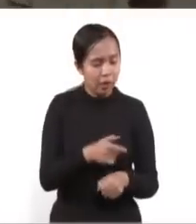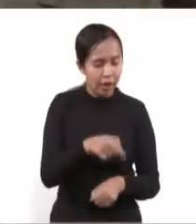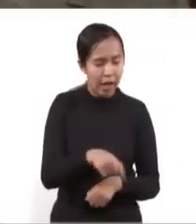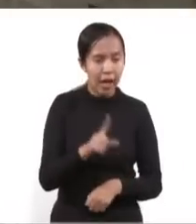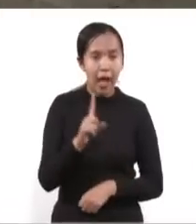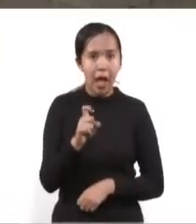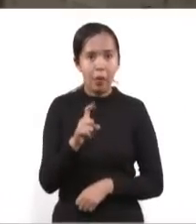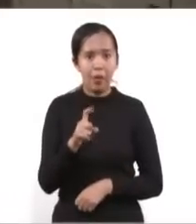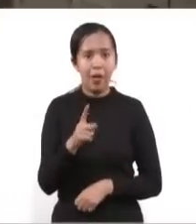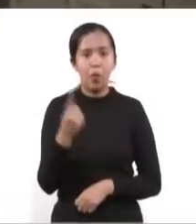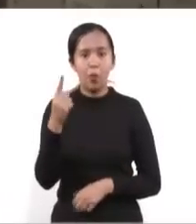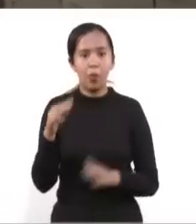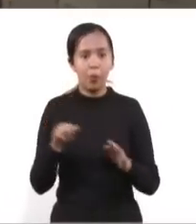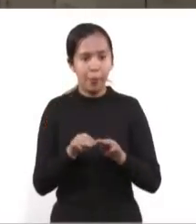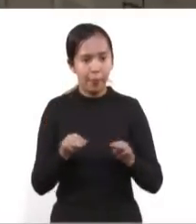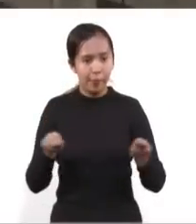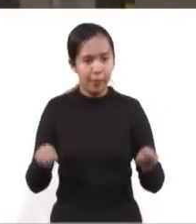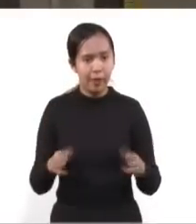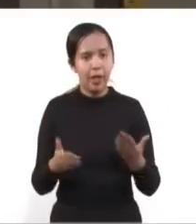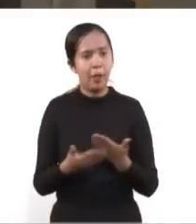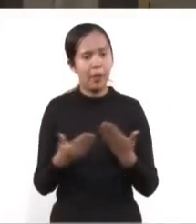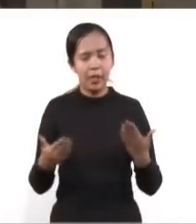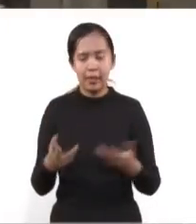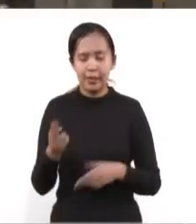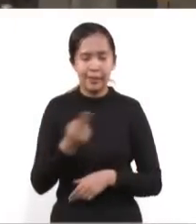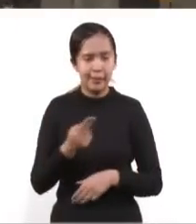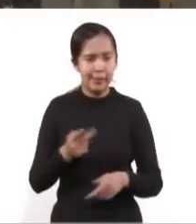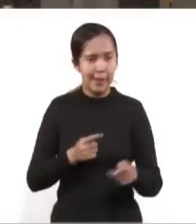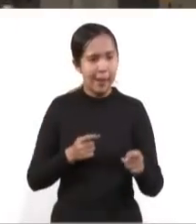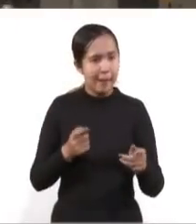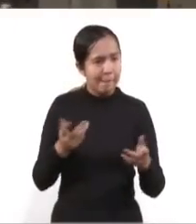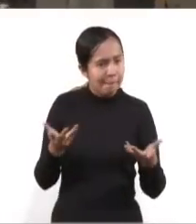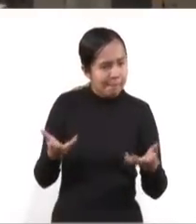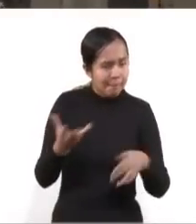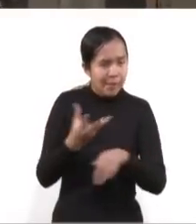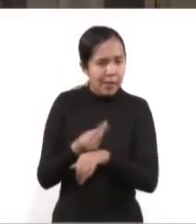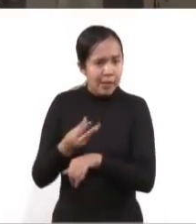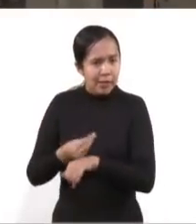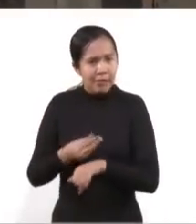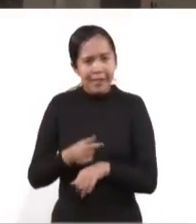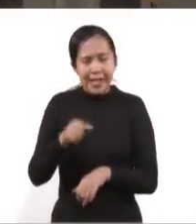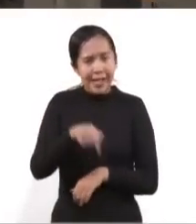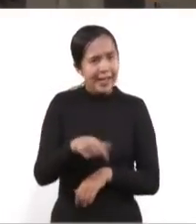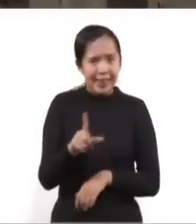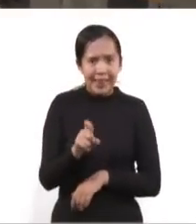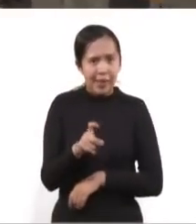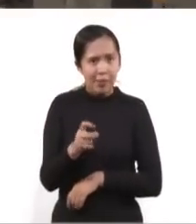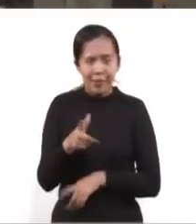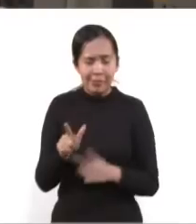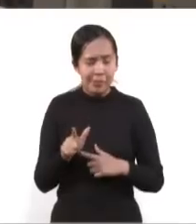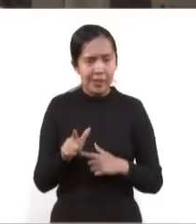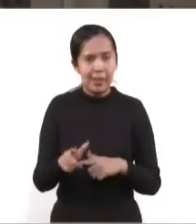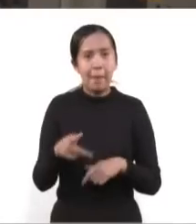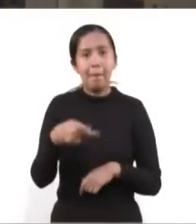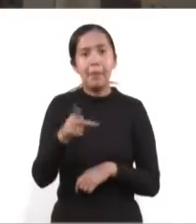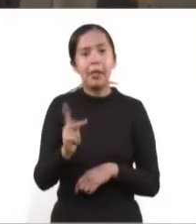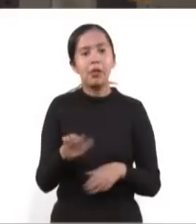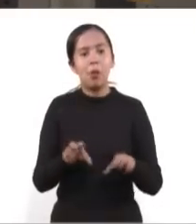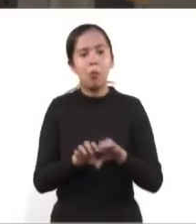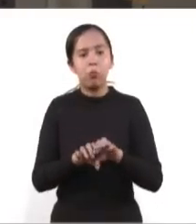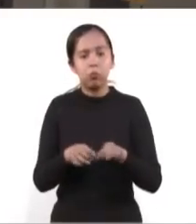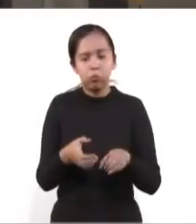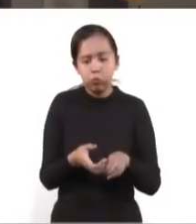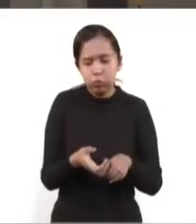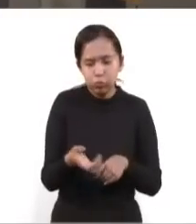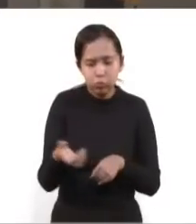ahí tuvimos que hacer contención de muros, evacuación de agua, enrutar el agua para otro, o sea, el agua ahí, digamos, sigue, pero la enrutamos por otro